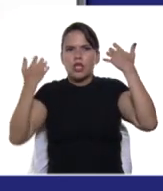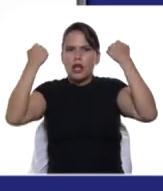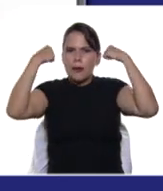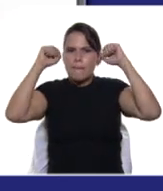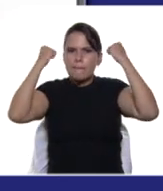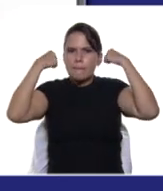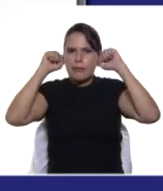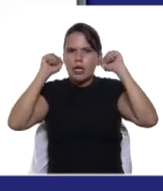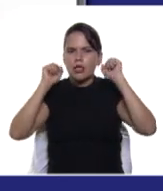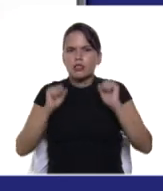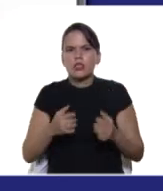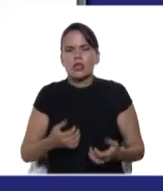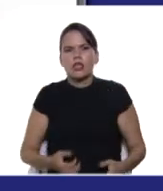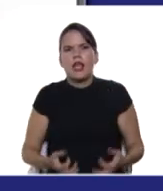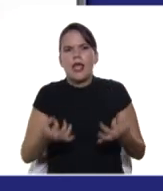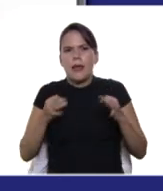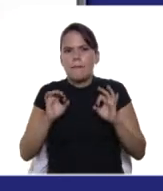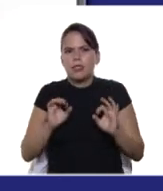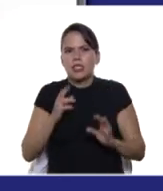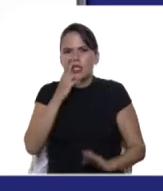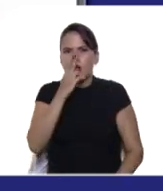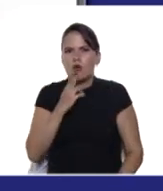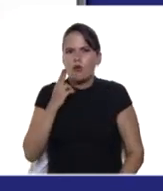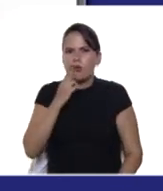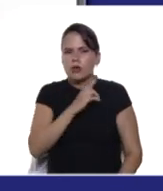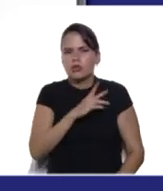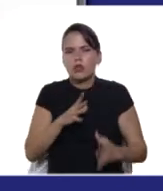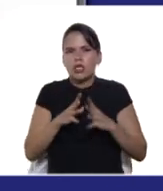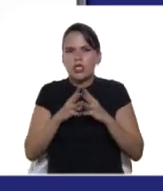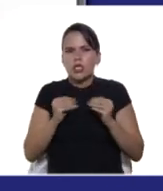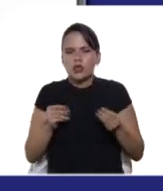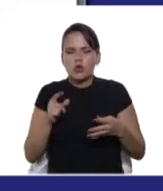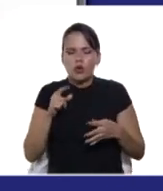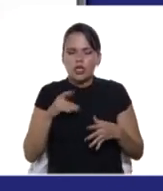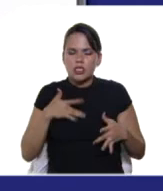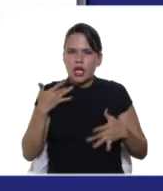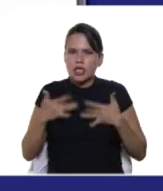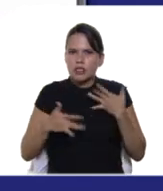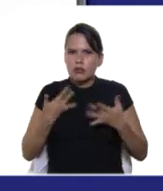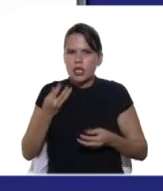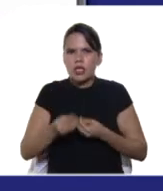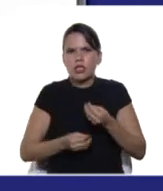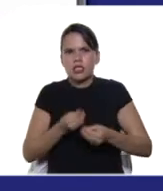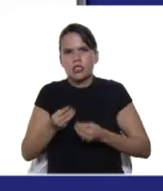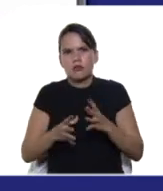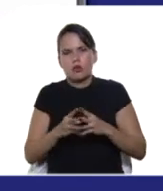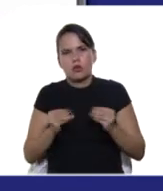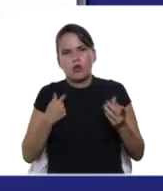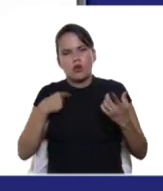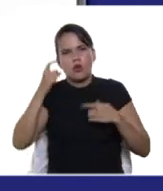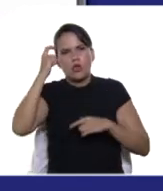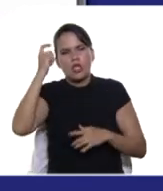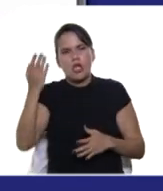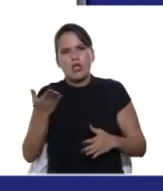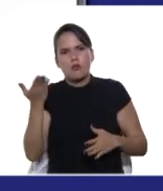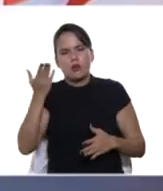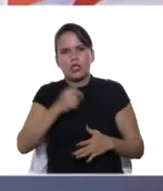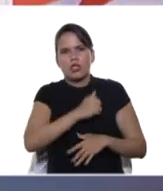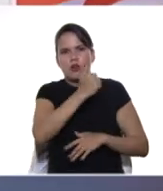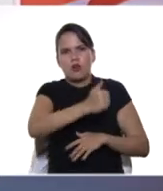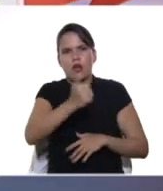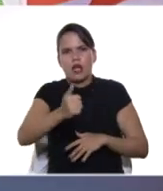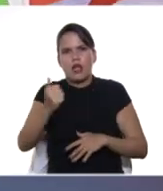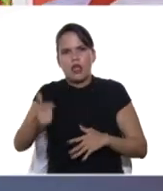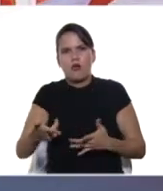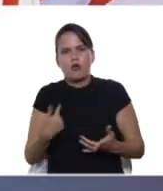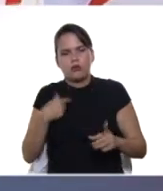práctica de la especialidad ocupacional y de todas esas actividades de la vida diaria. Bien importante que con cada una